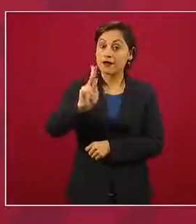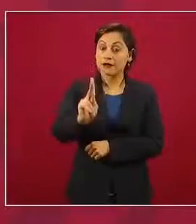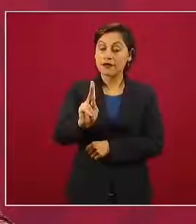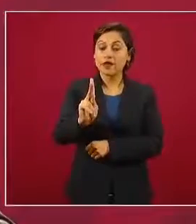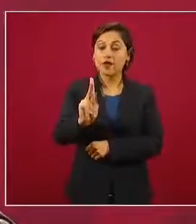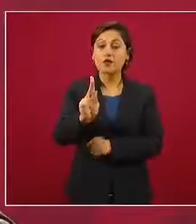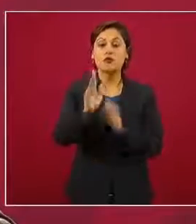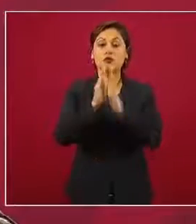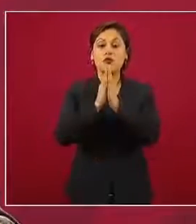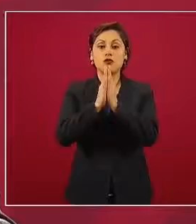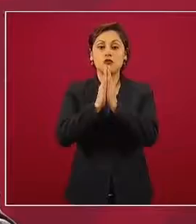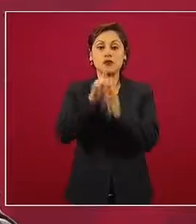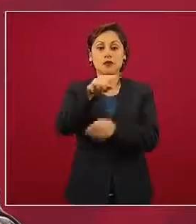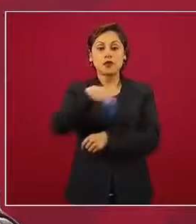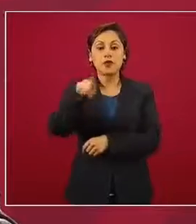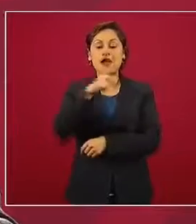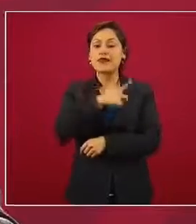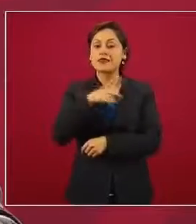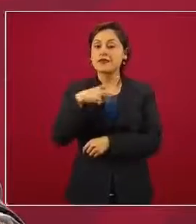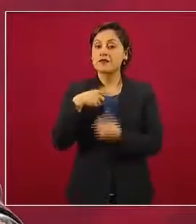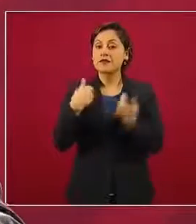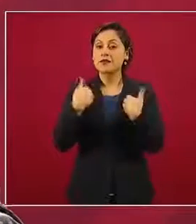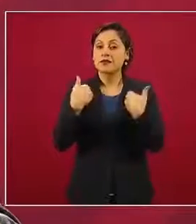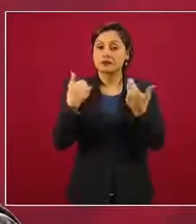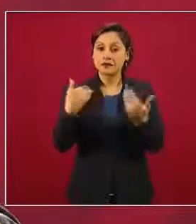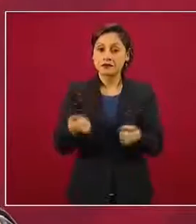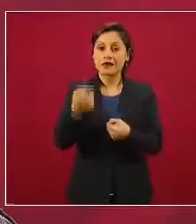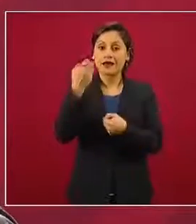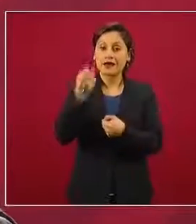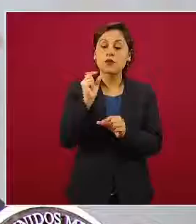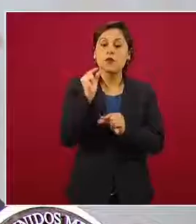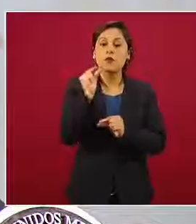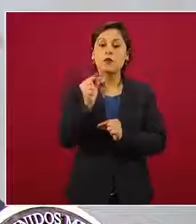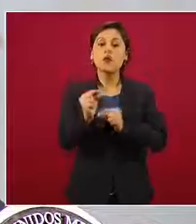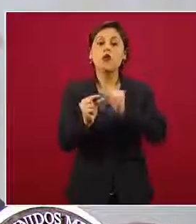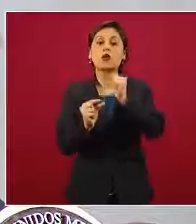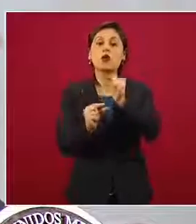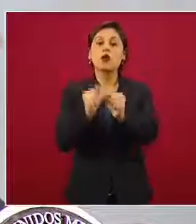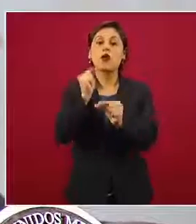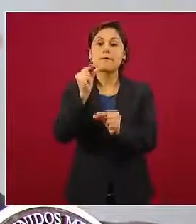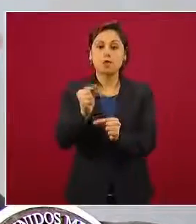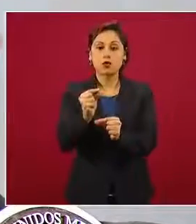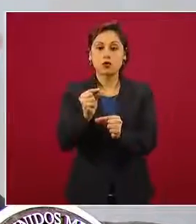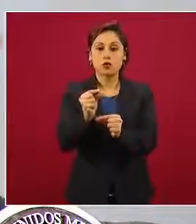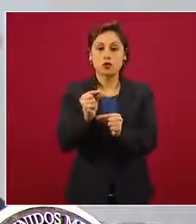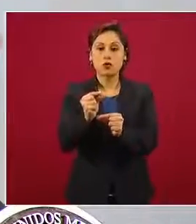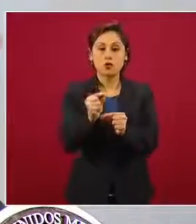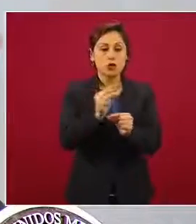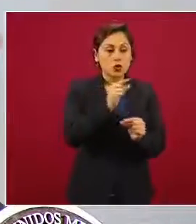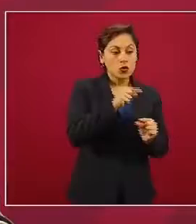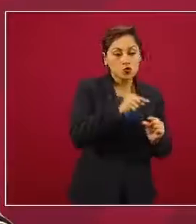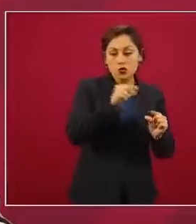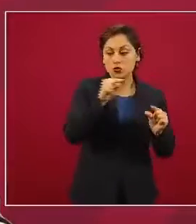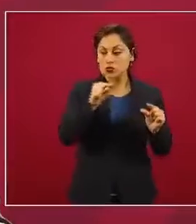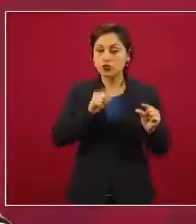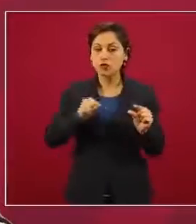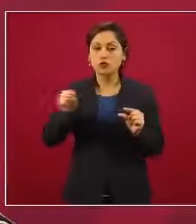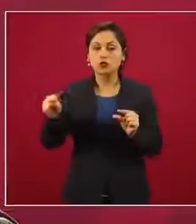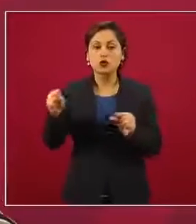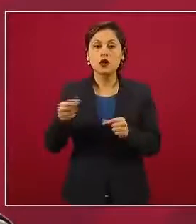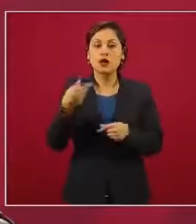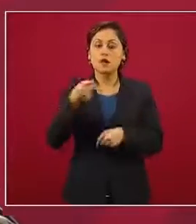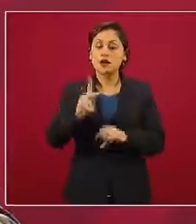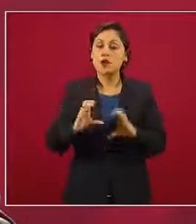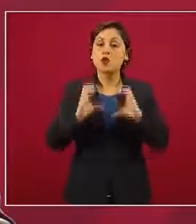proceso gradual, ordenado y que está sujeto al riesgo epidémico. Cuando el riesgo es alto,